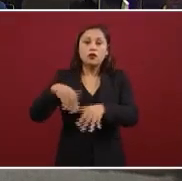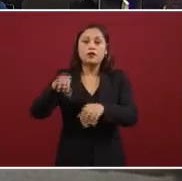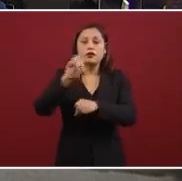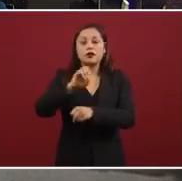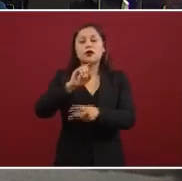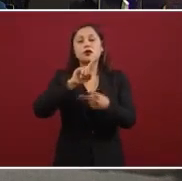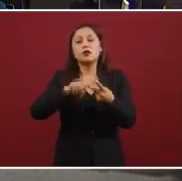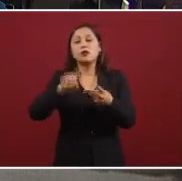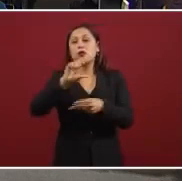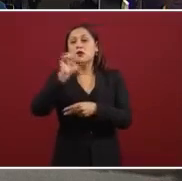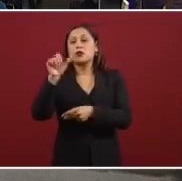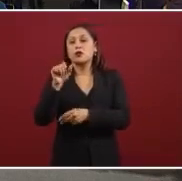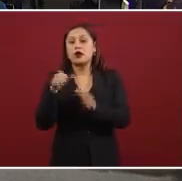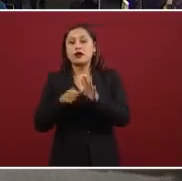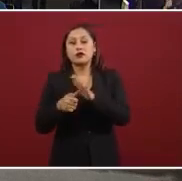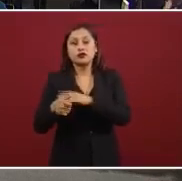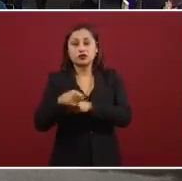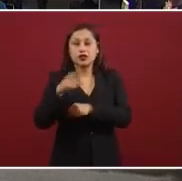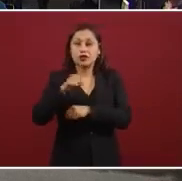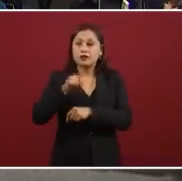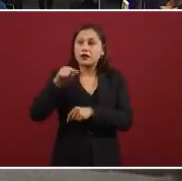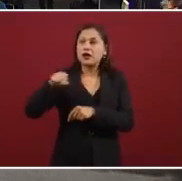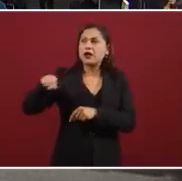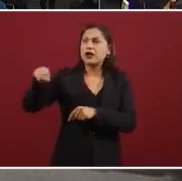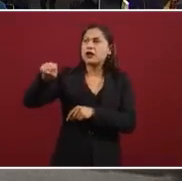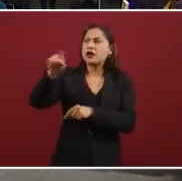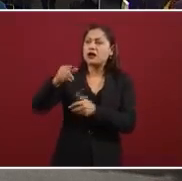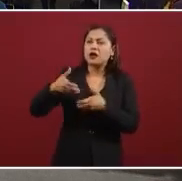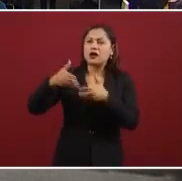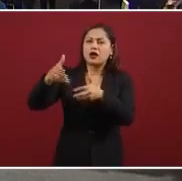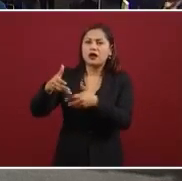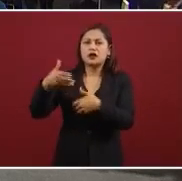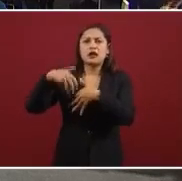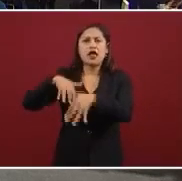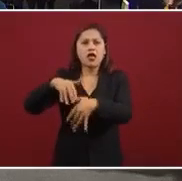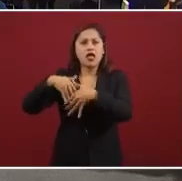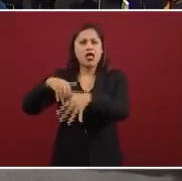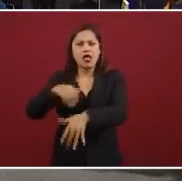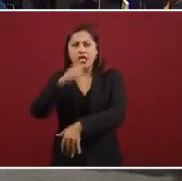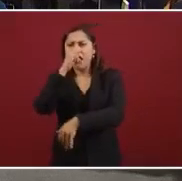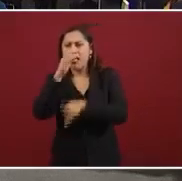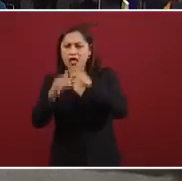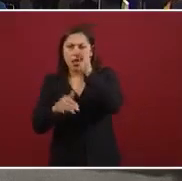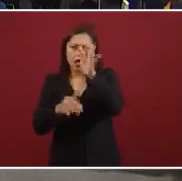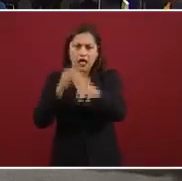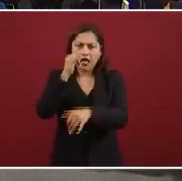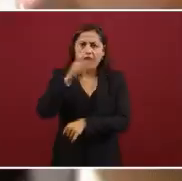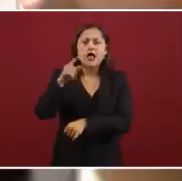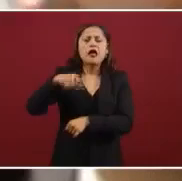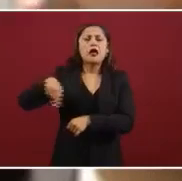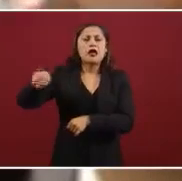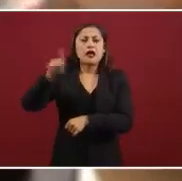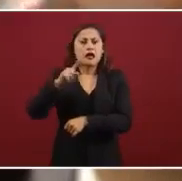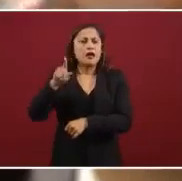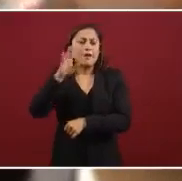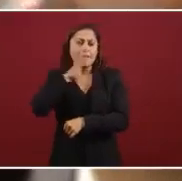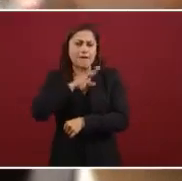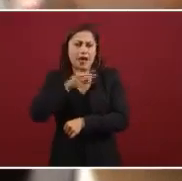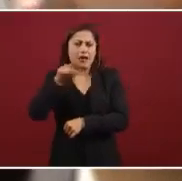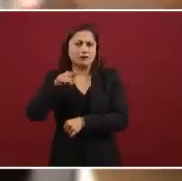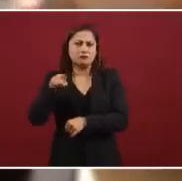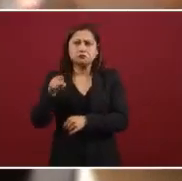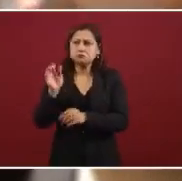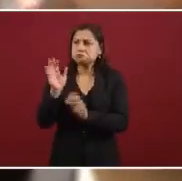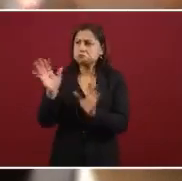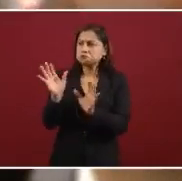patearon la puerta, agredieron, pintaron y nunca se actuó de esta manera. Pero ¿por qué sí con los alcaldes, que también son autoridad?